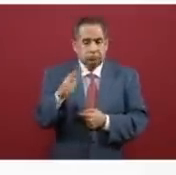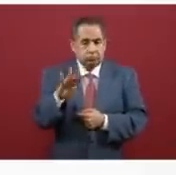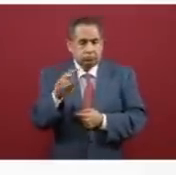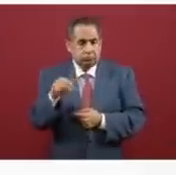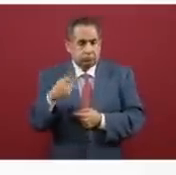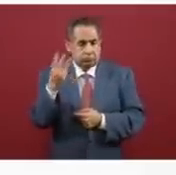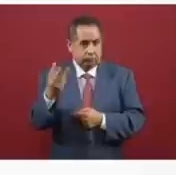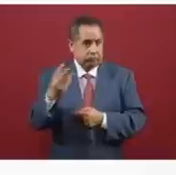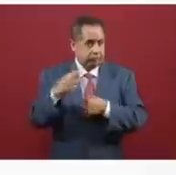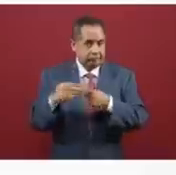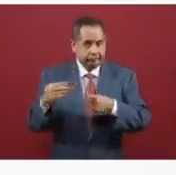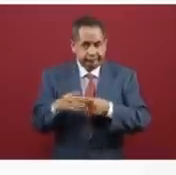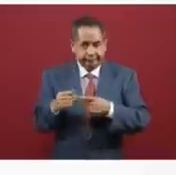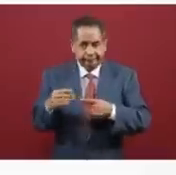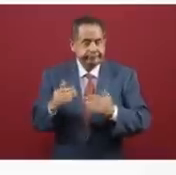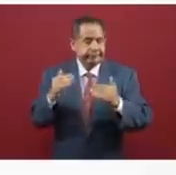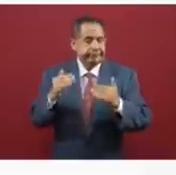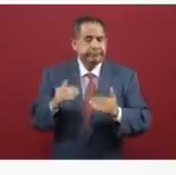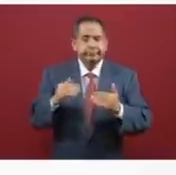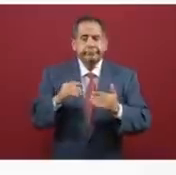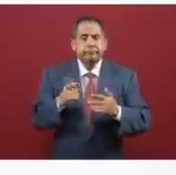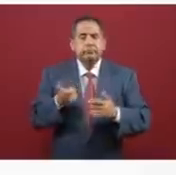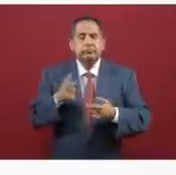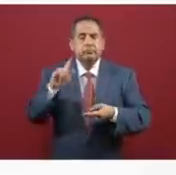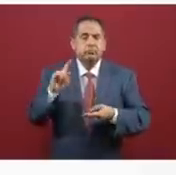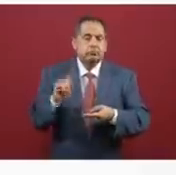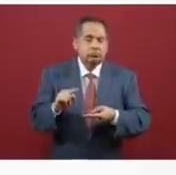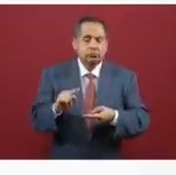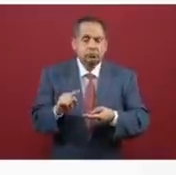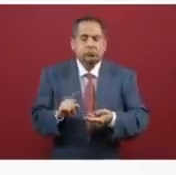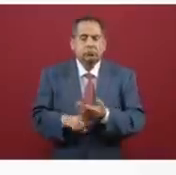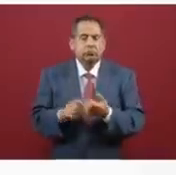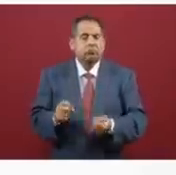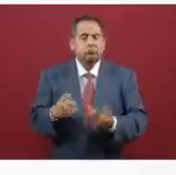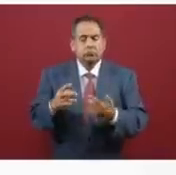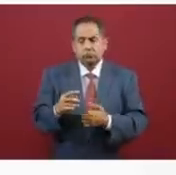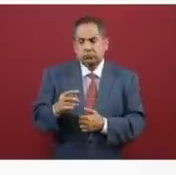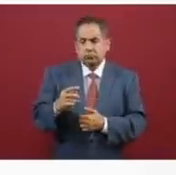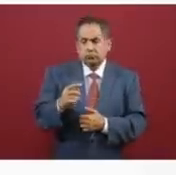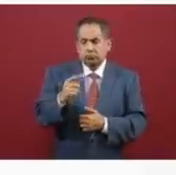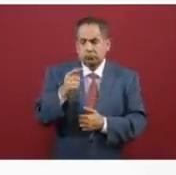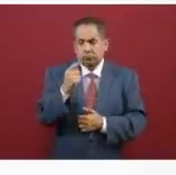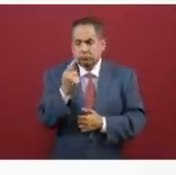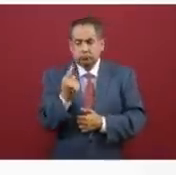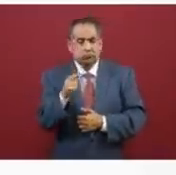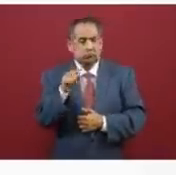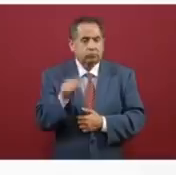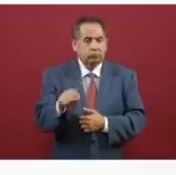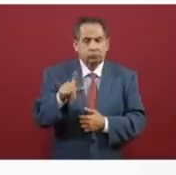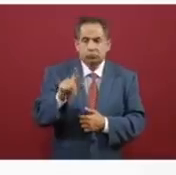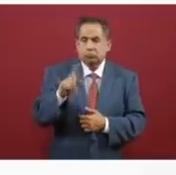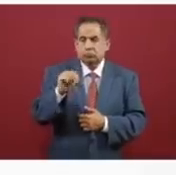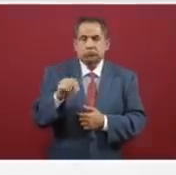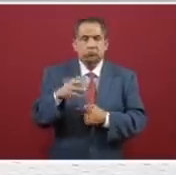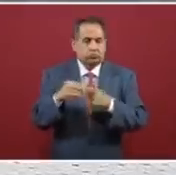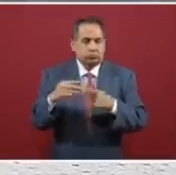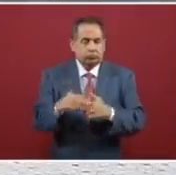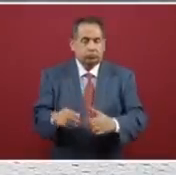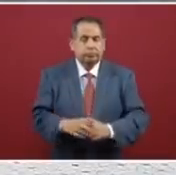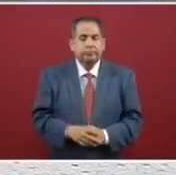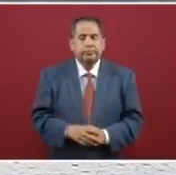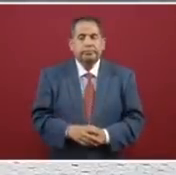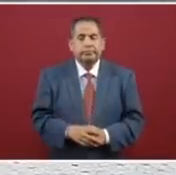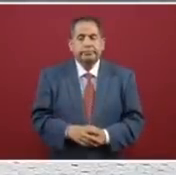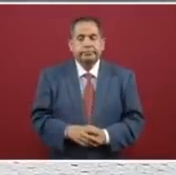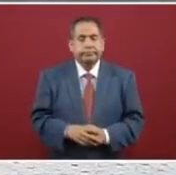con 53 centavos y está marcando en promedio con un margen de un peso 79 centavos